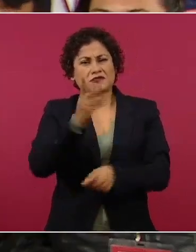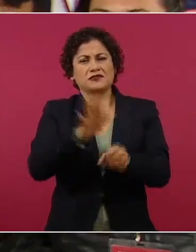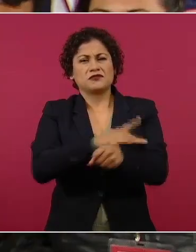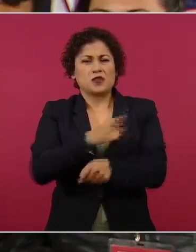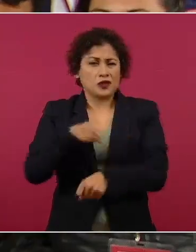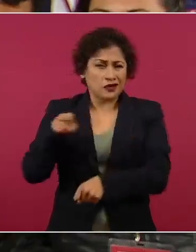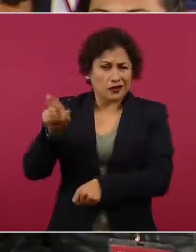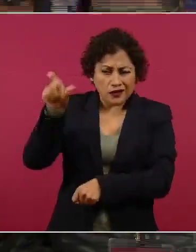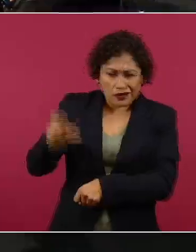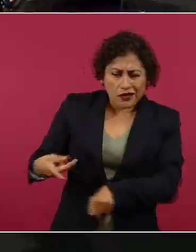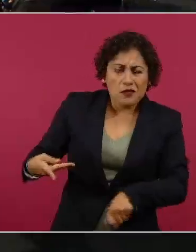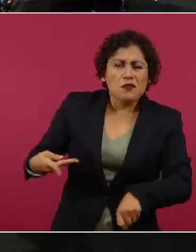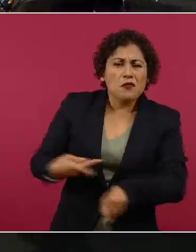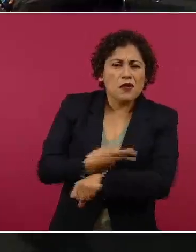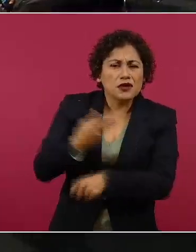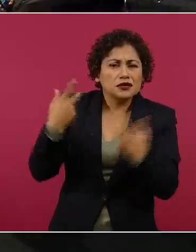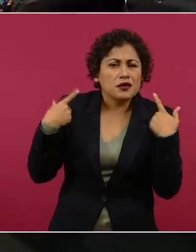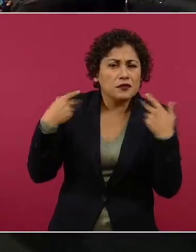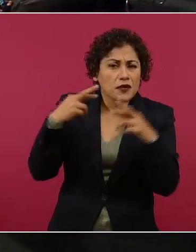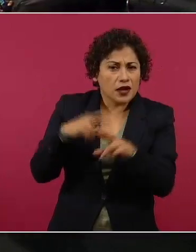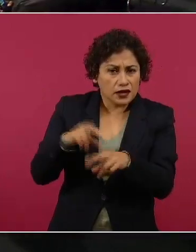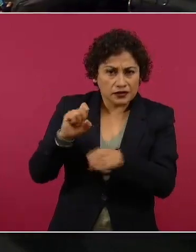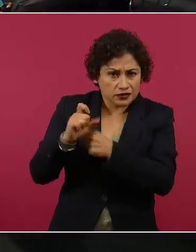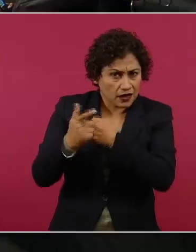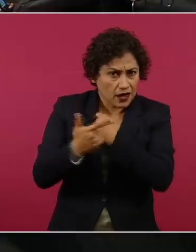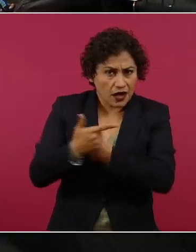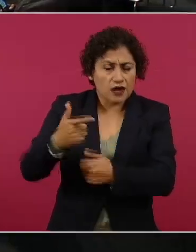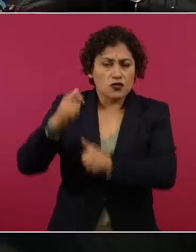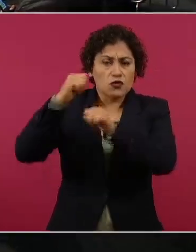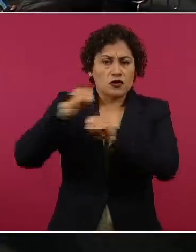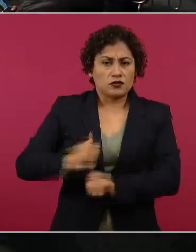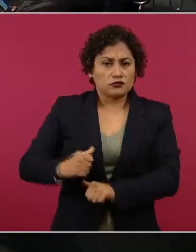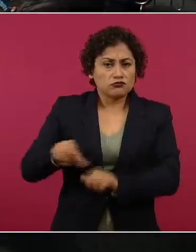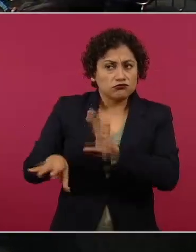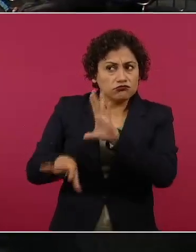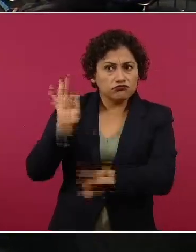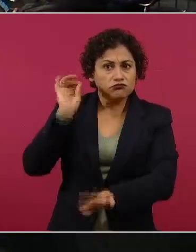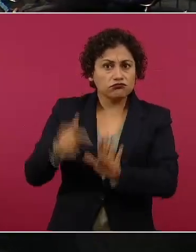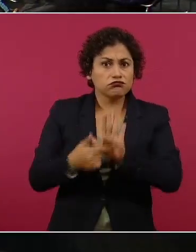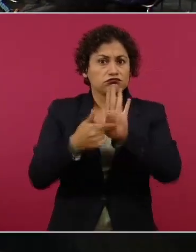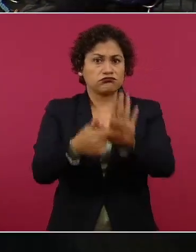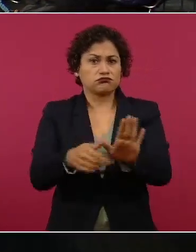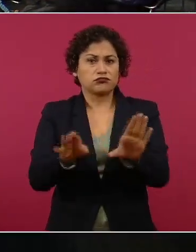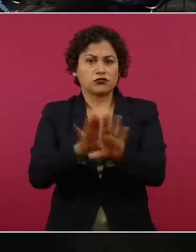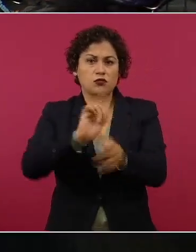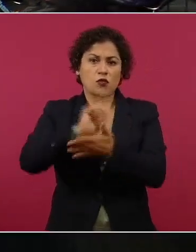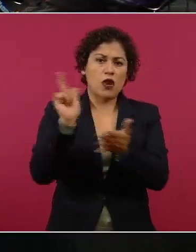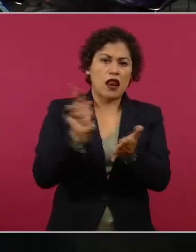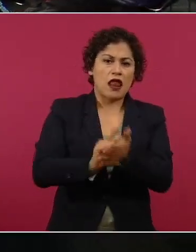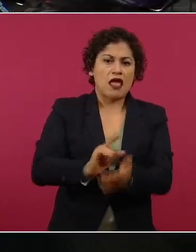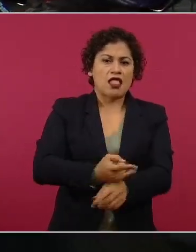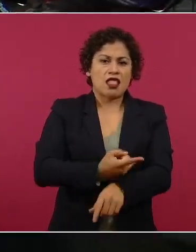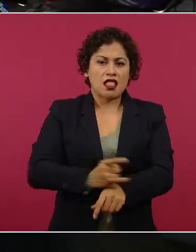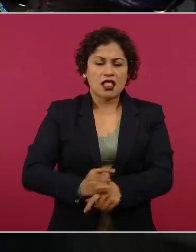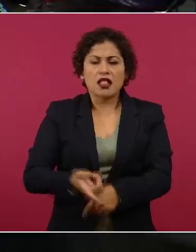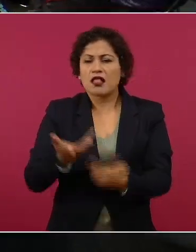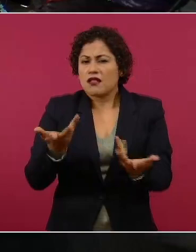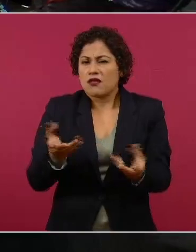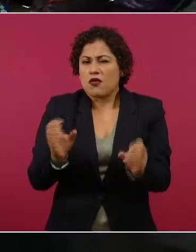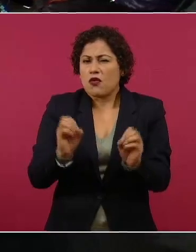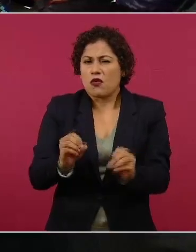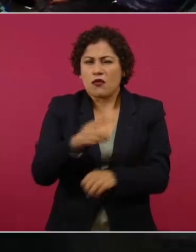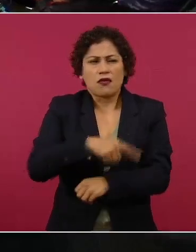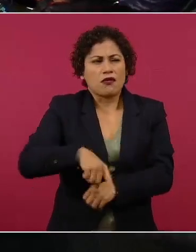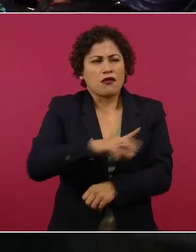expiatorio de las autoridades para mostrar una aparente aplicación inflexible de la ley que satisfaga el dolor familiar y